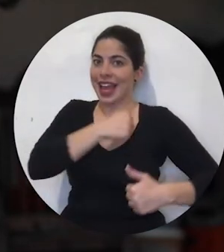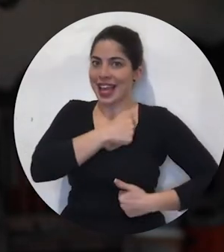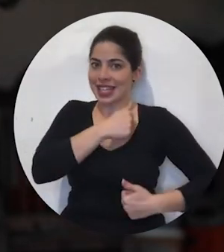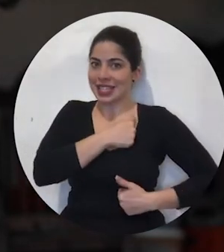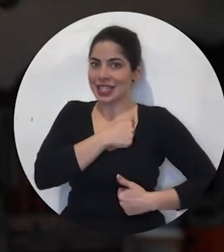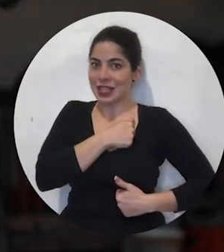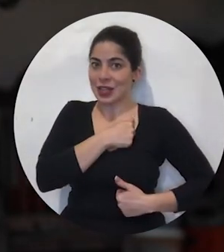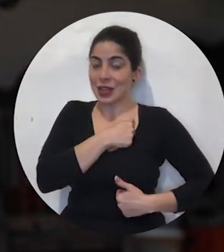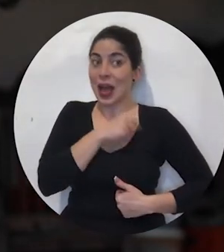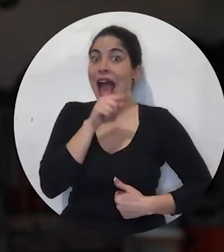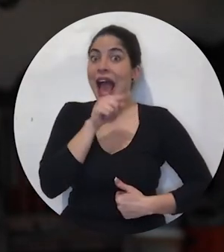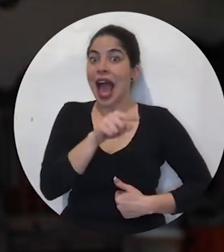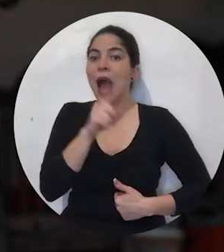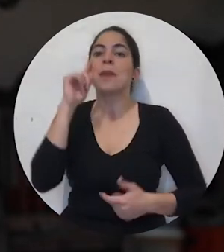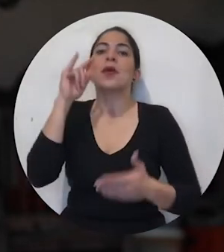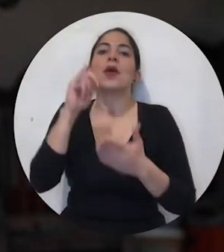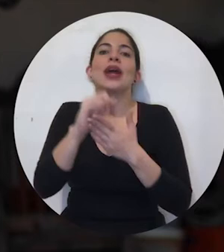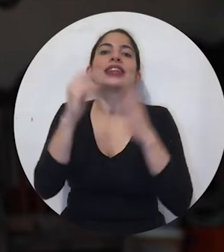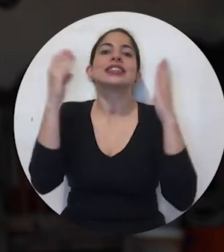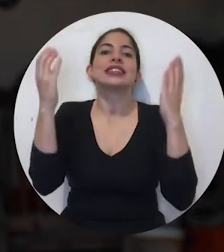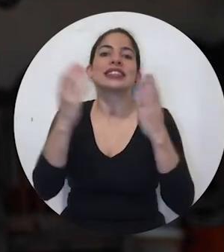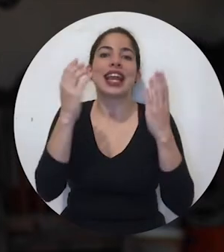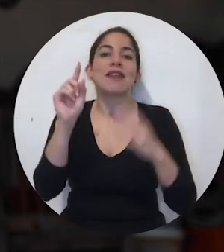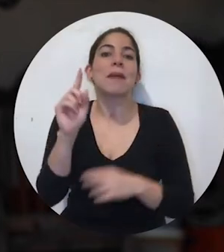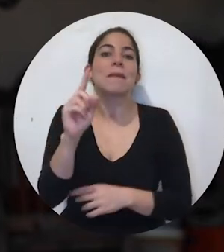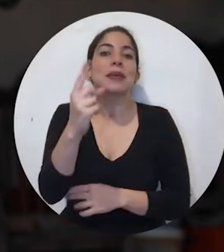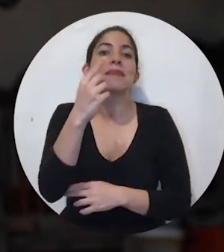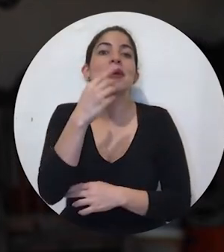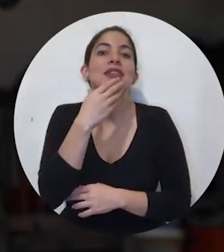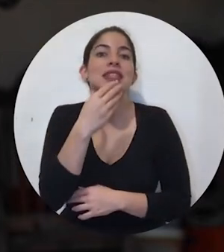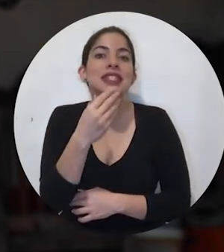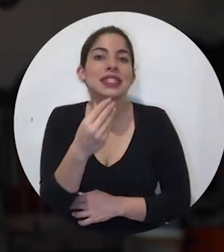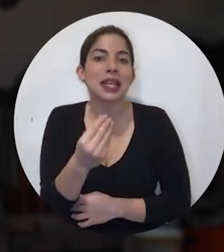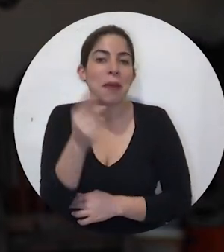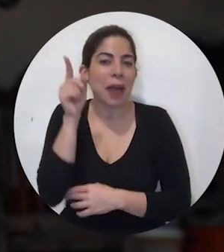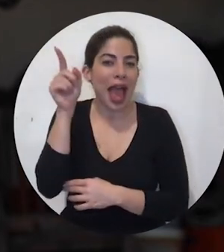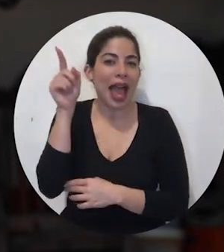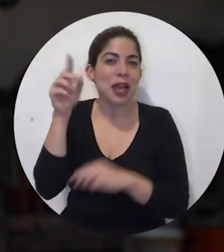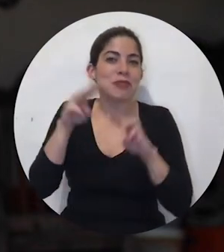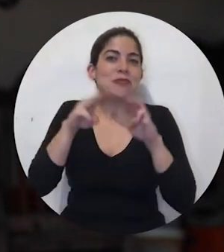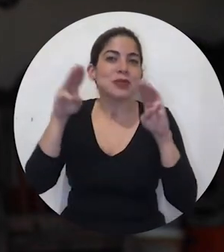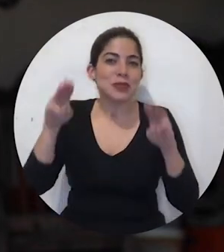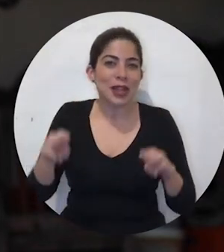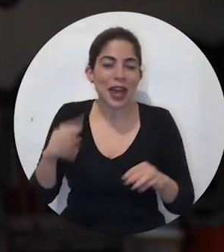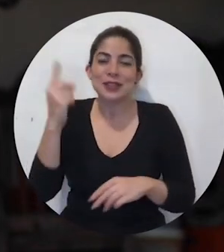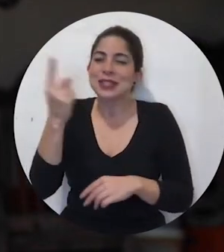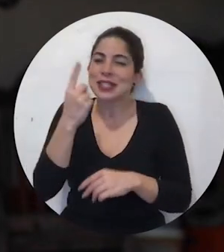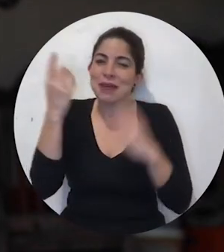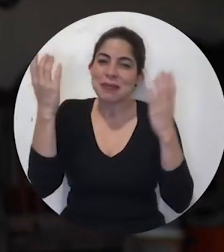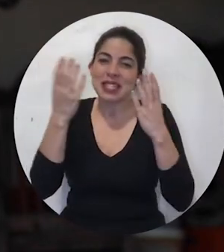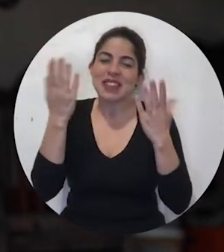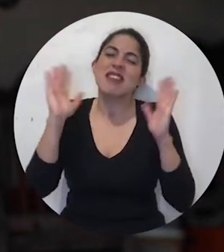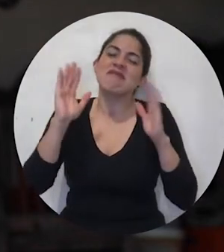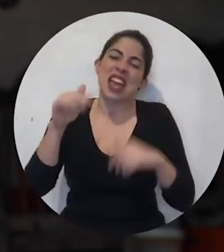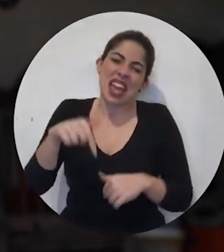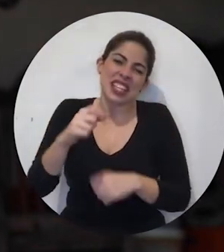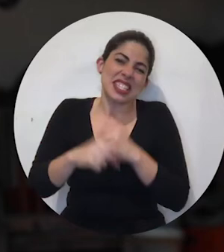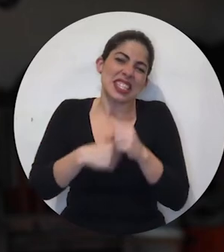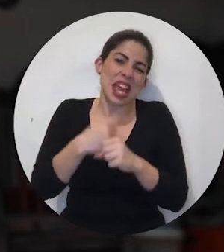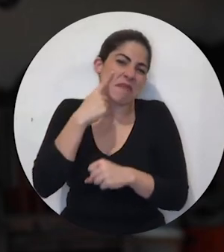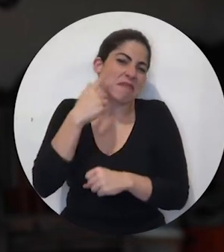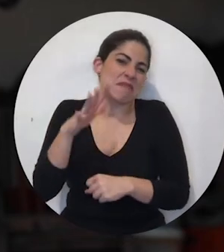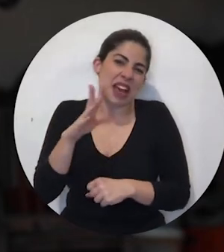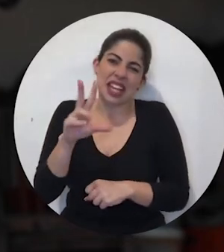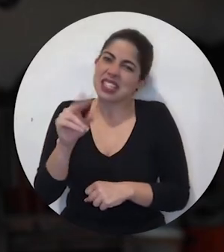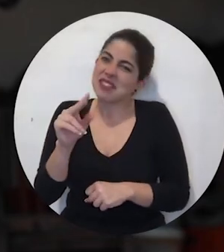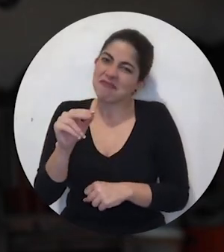el ejército. Por eso es lo que se celebra todos los primeros de diciembre ahí en el museo, ¿eh? Que lo celebrábamos. Ahora